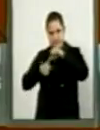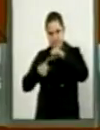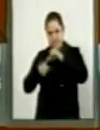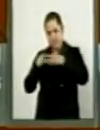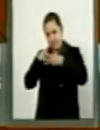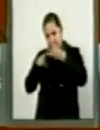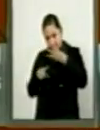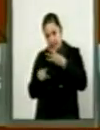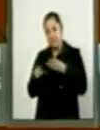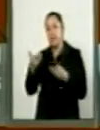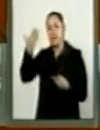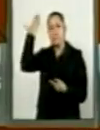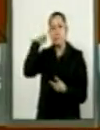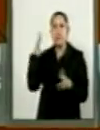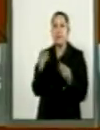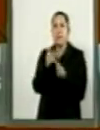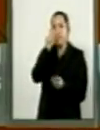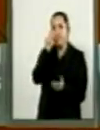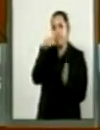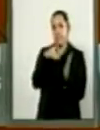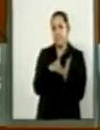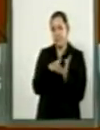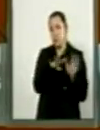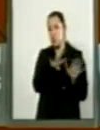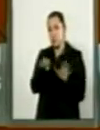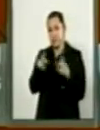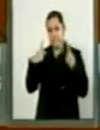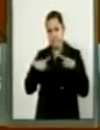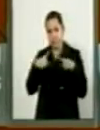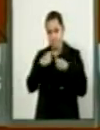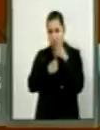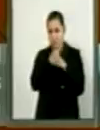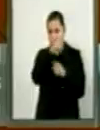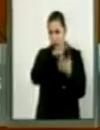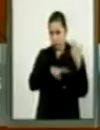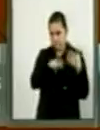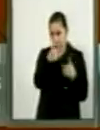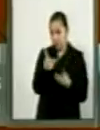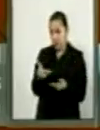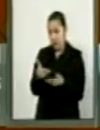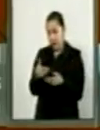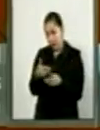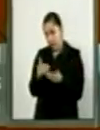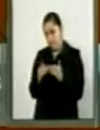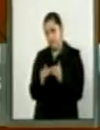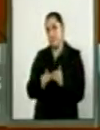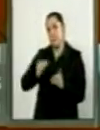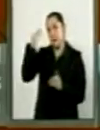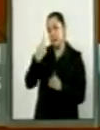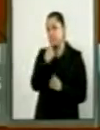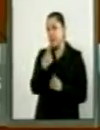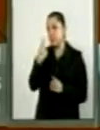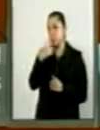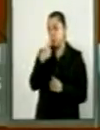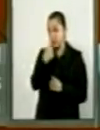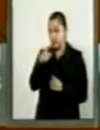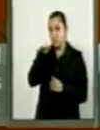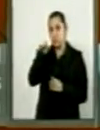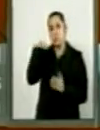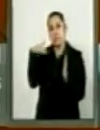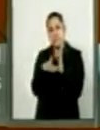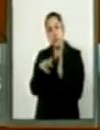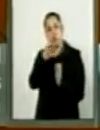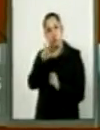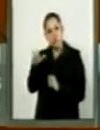pasó de 20.900 personas en 2012 a 109.800 en 2015. Y aunque